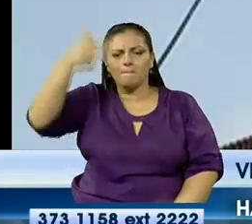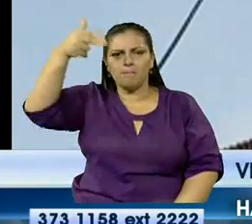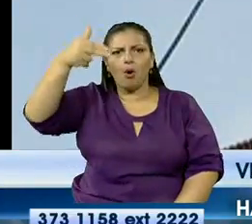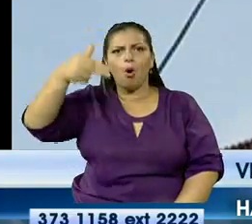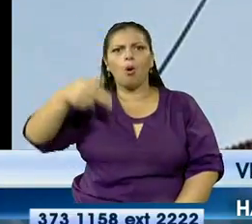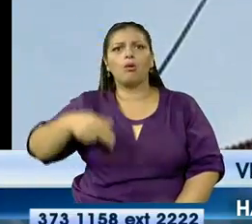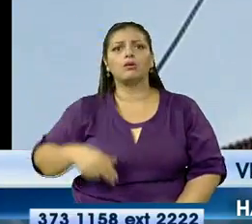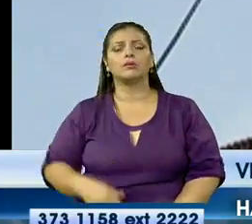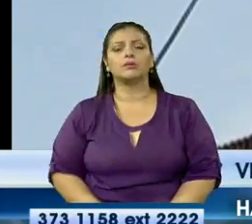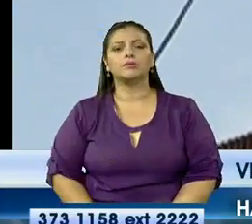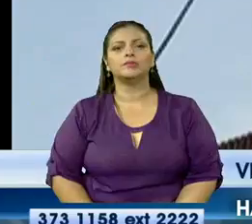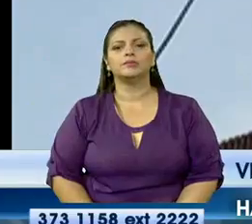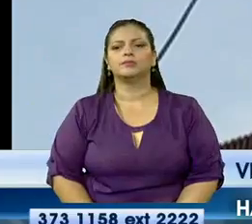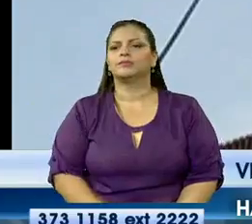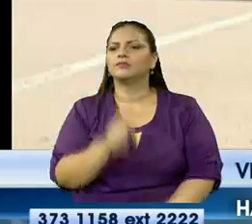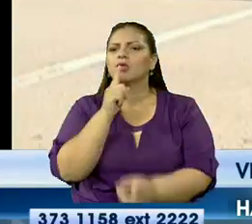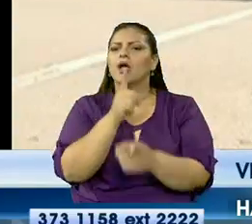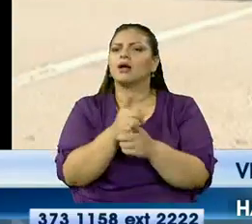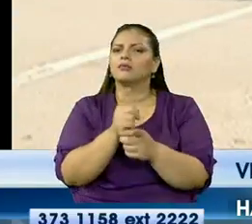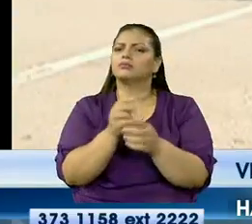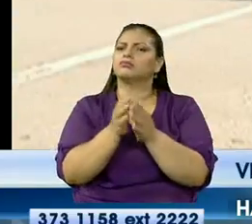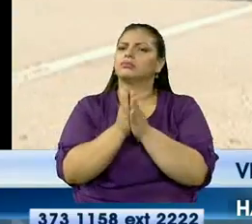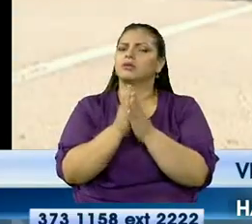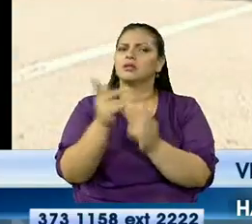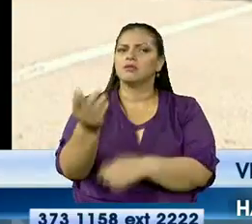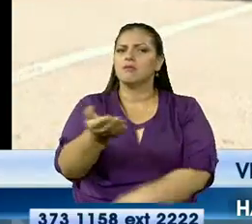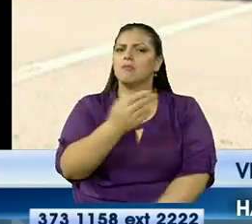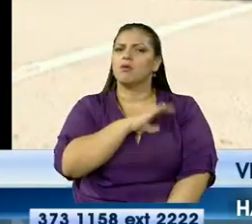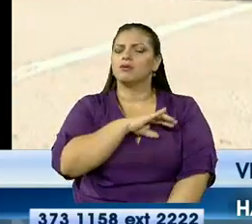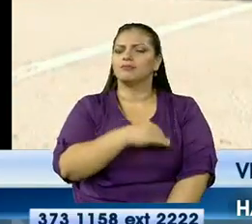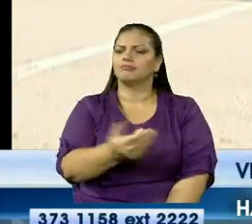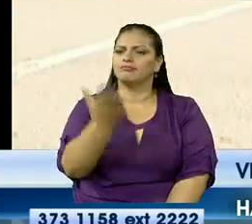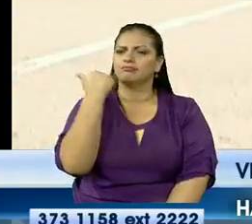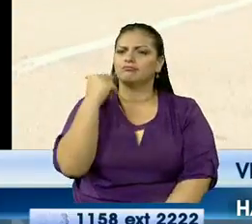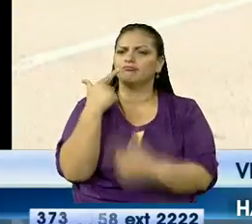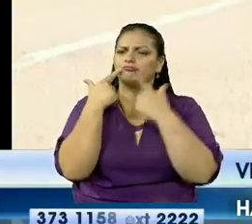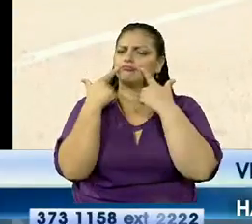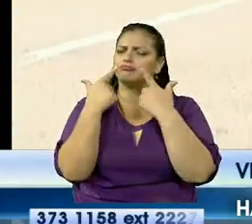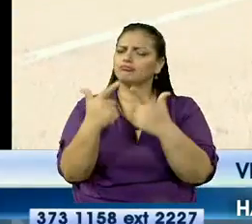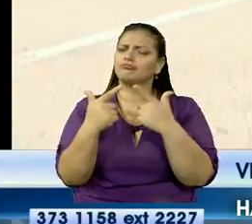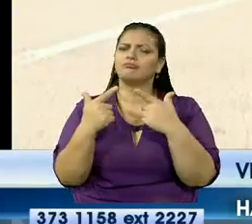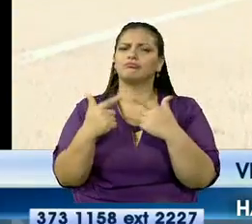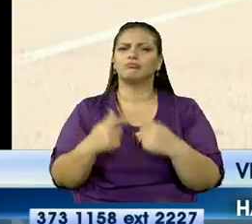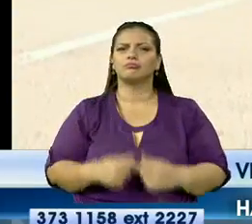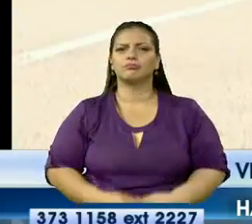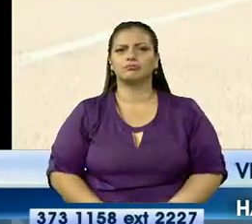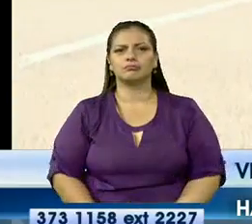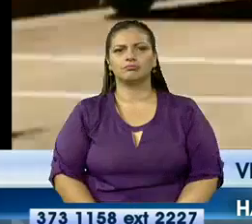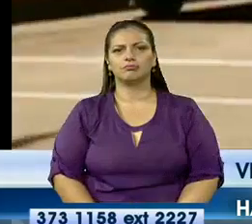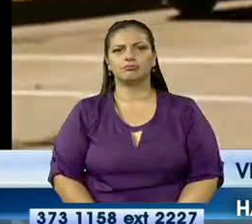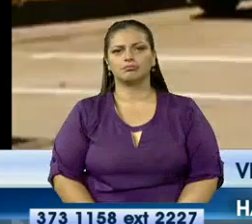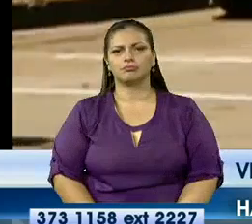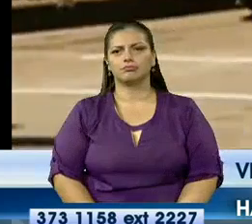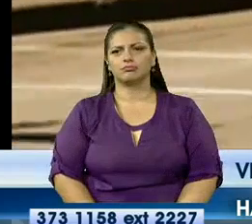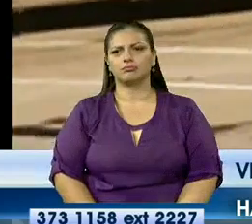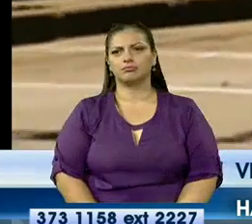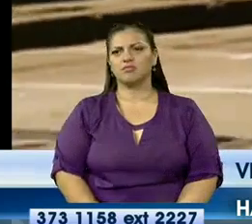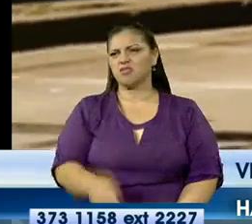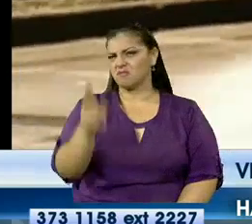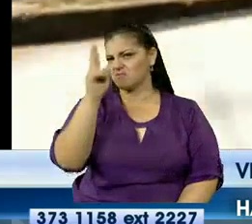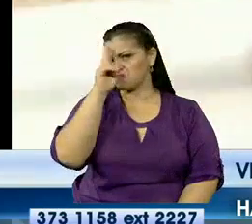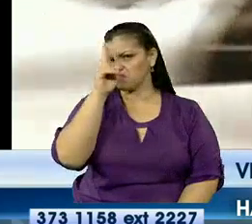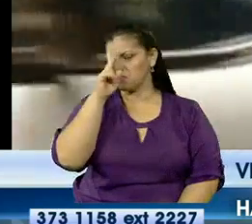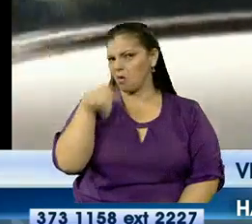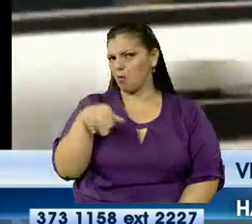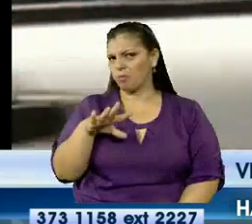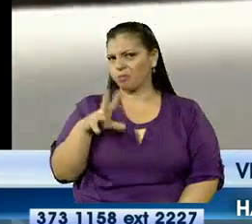piden a la policía que sus controles sean más efectivos. Ya el pillo ya sabe quién es el que tiene las cosas buenas y quién es el que